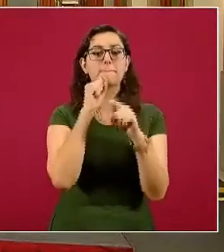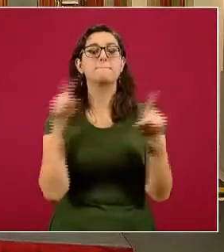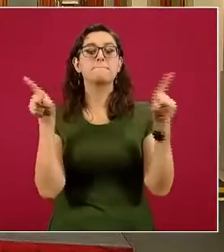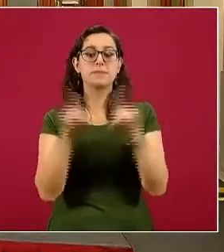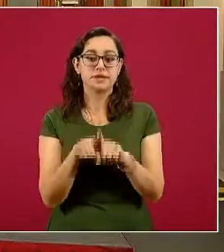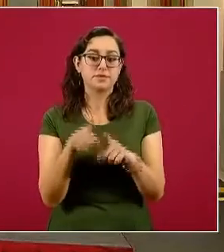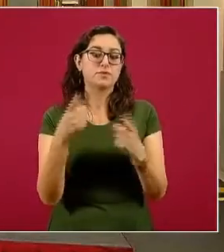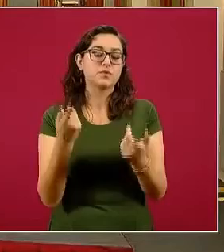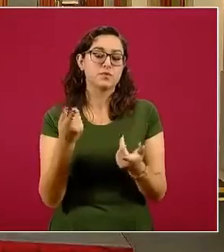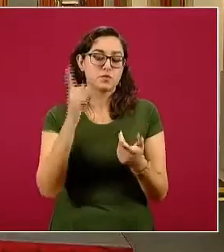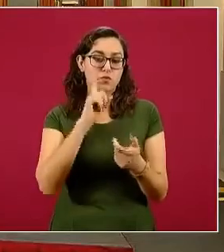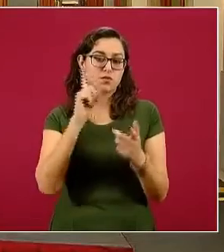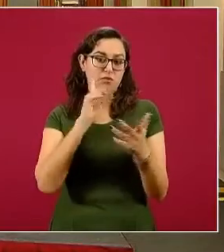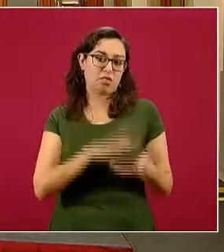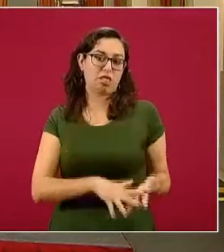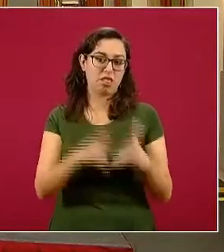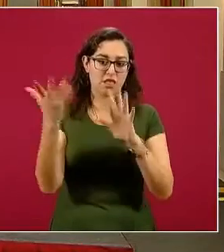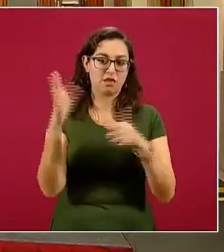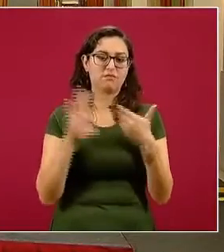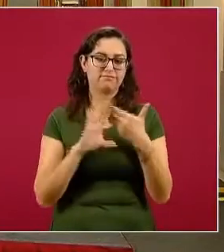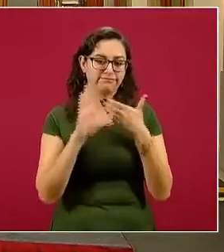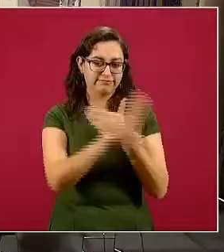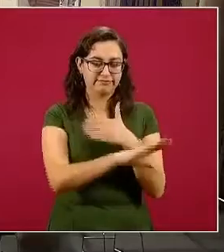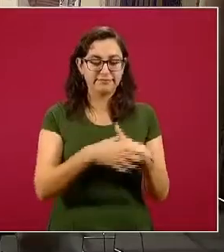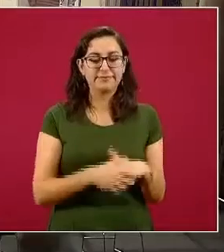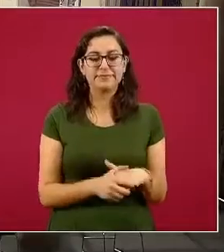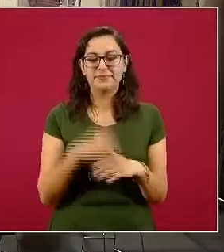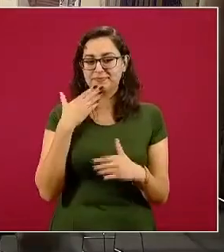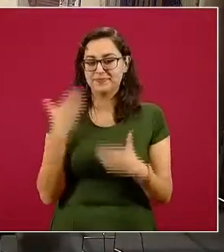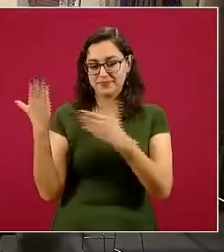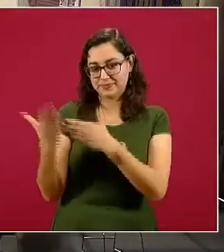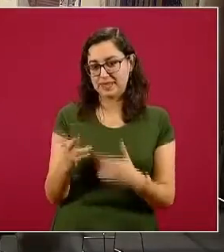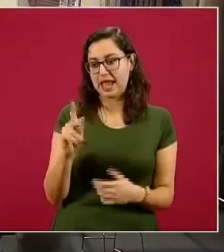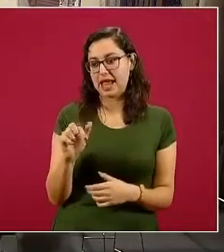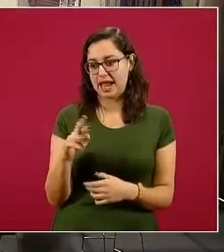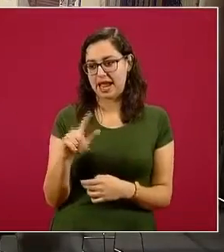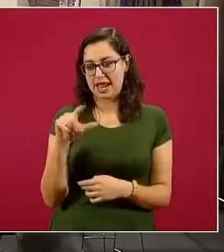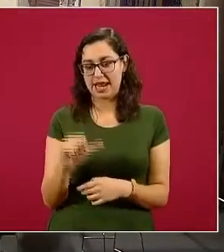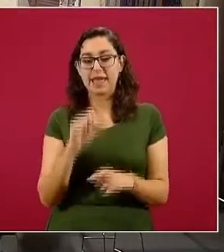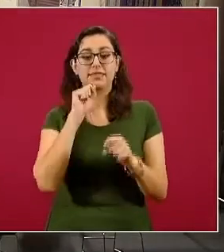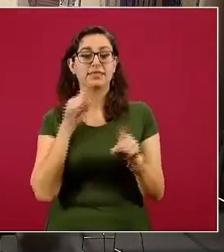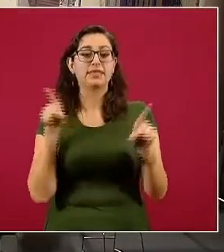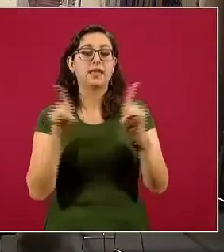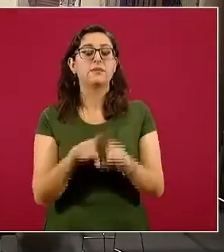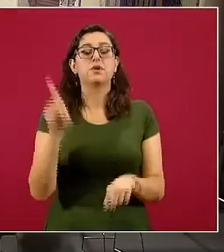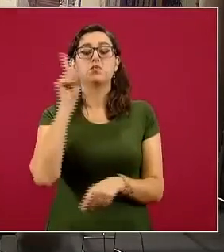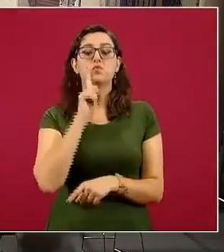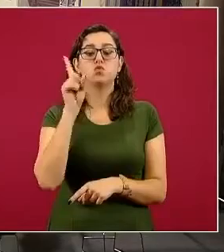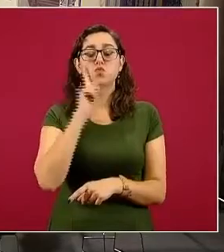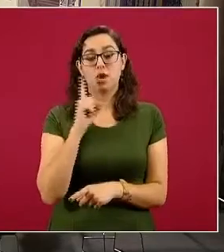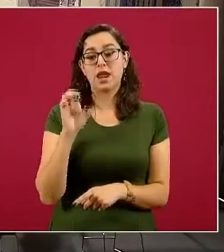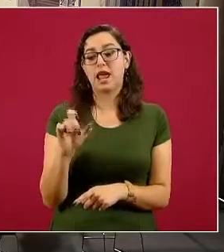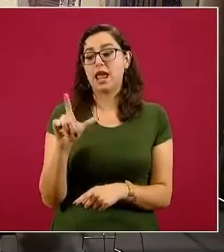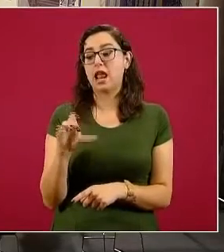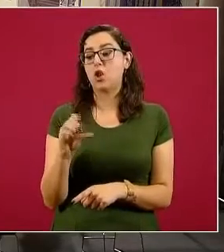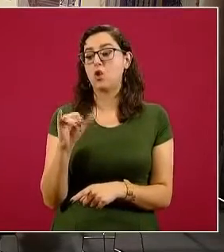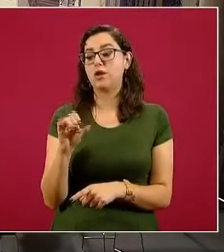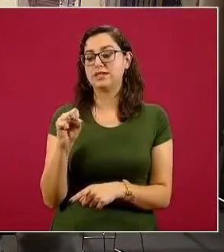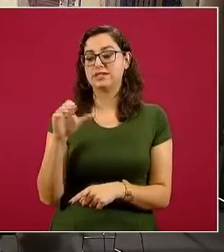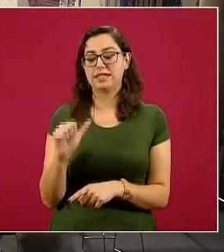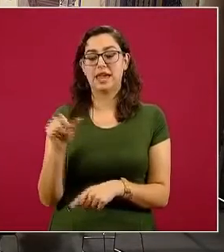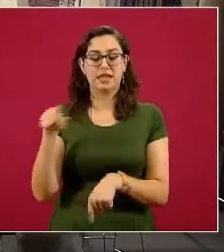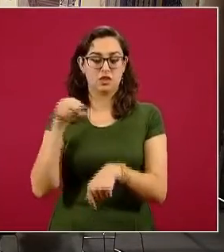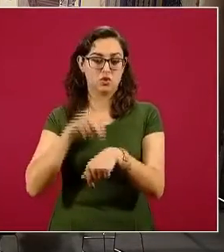y etcétera, etcétera. Bienvenida, Carla. Muchas gracias. Y nos acompaña también la doctora Eloísa González González, quien